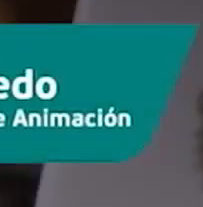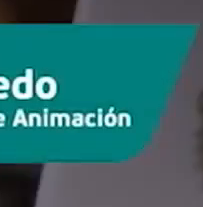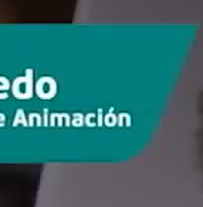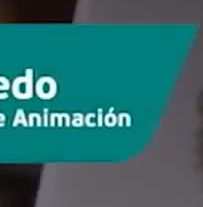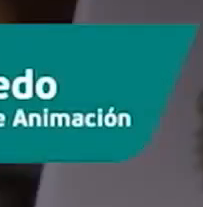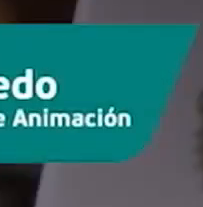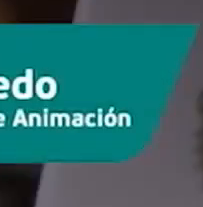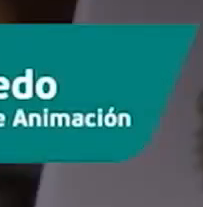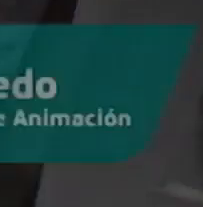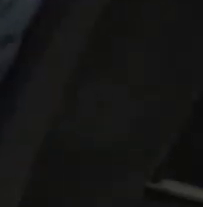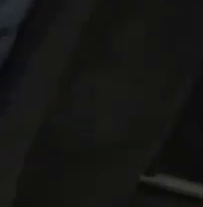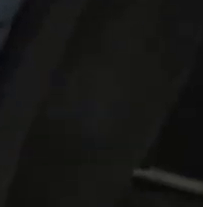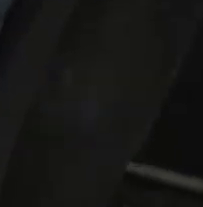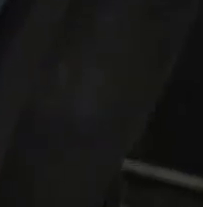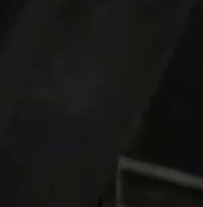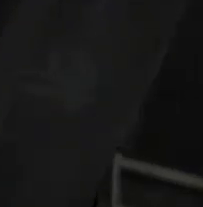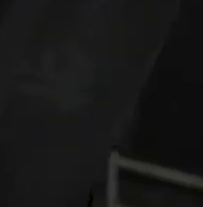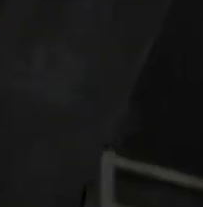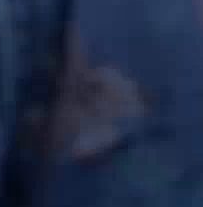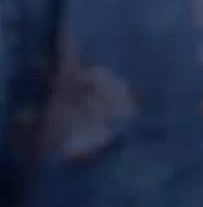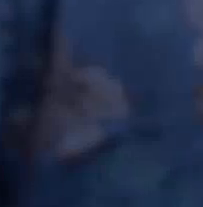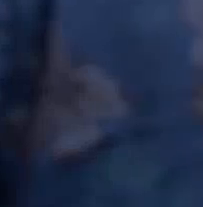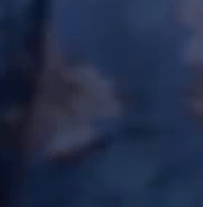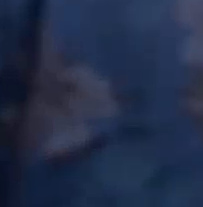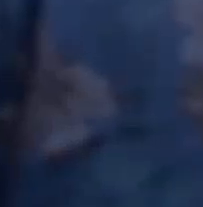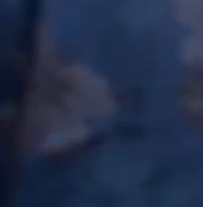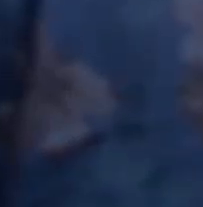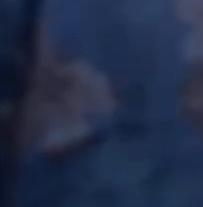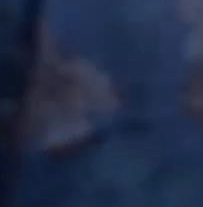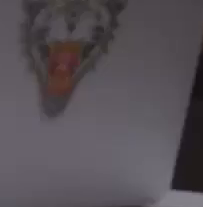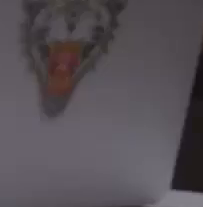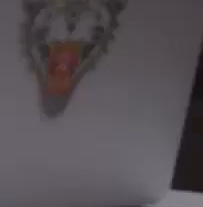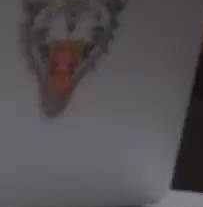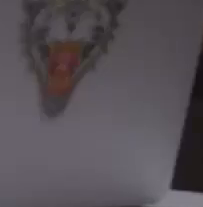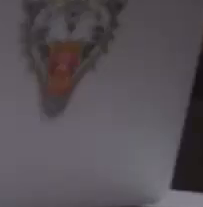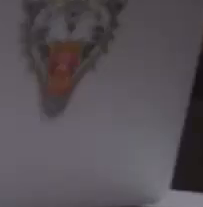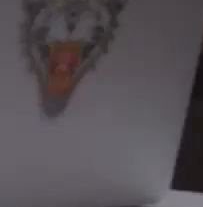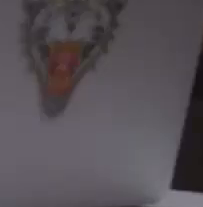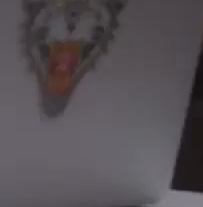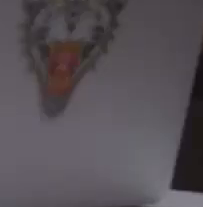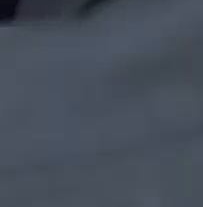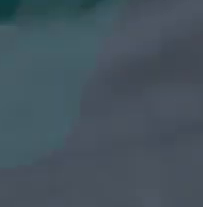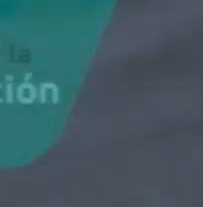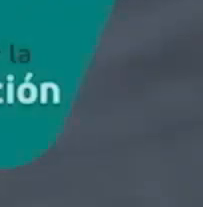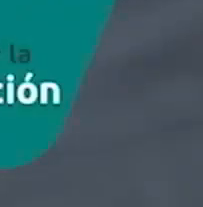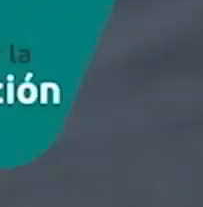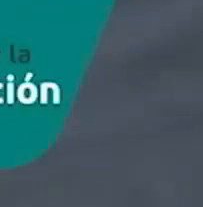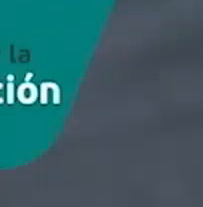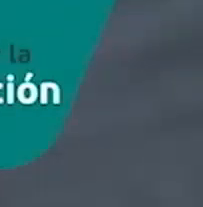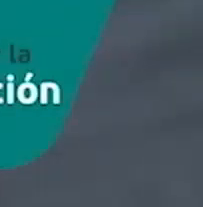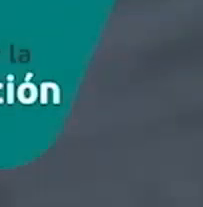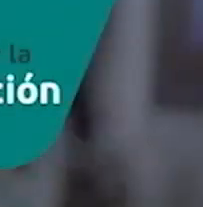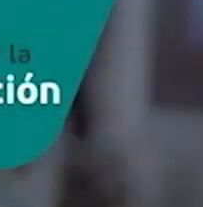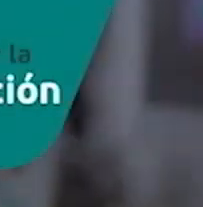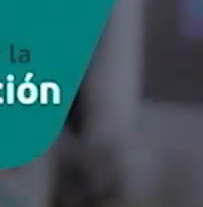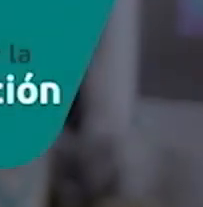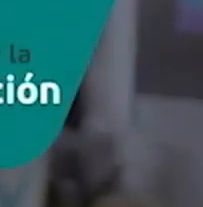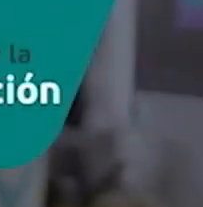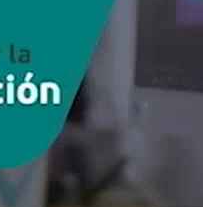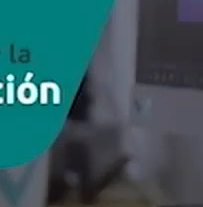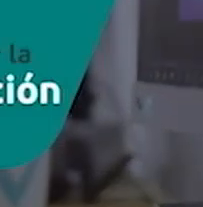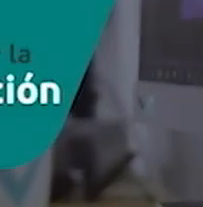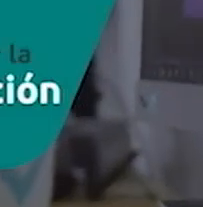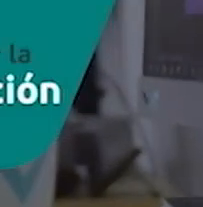de Estudios Shout en San José. Gracias a los recursos de Banca para el Desarrollo, hoy podemos exportar nuevos servicios. Para promover la